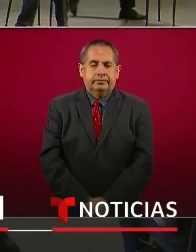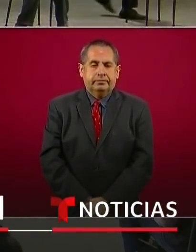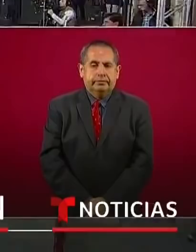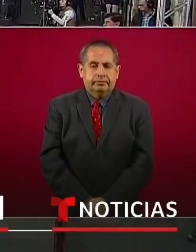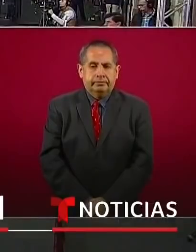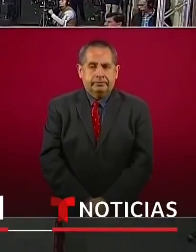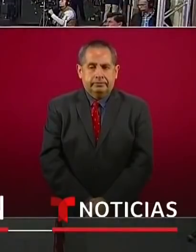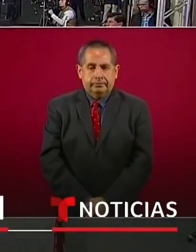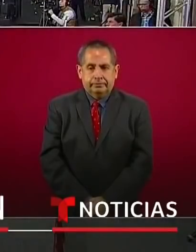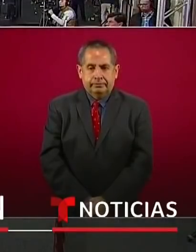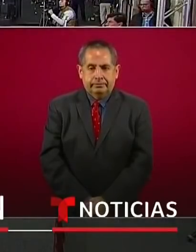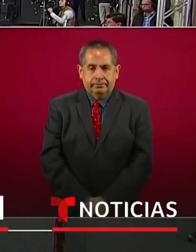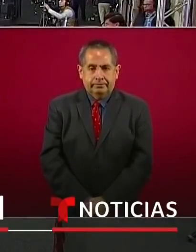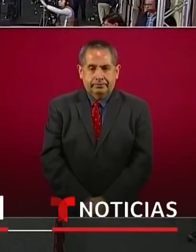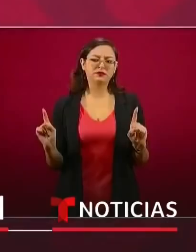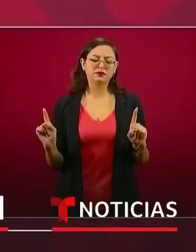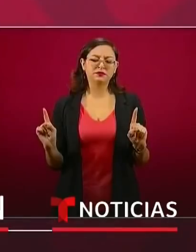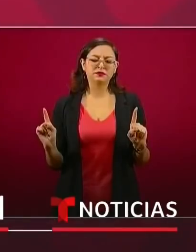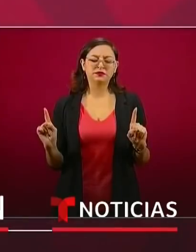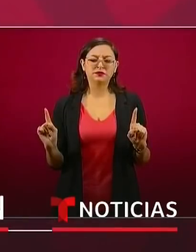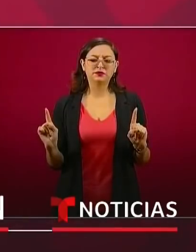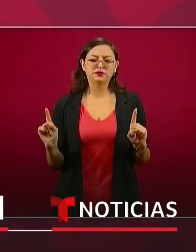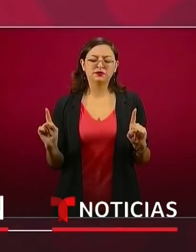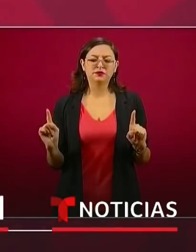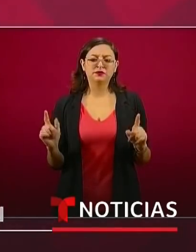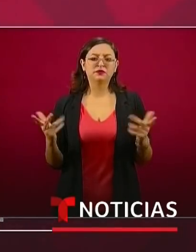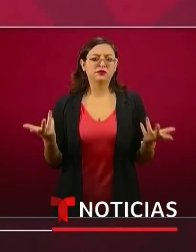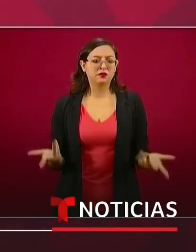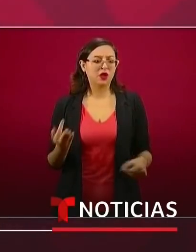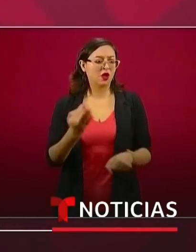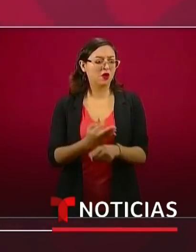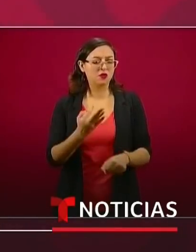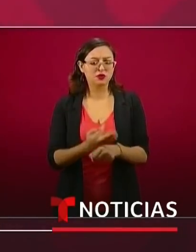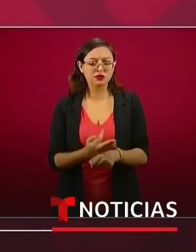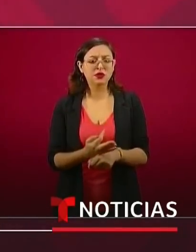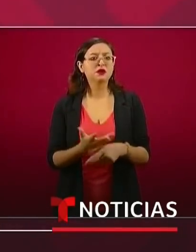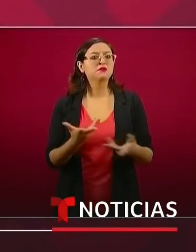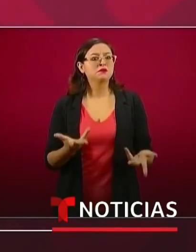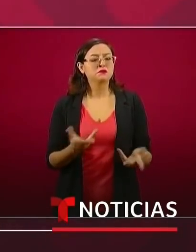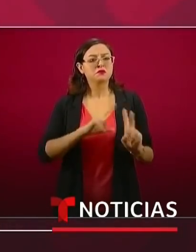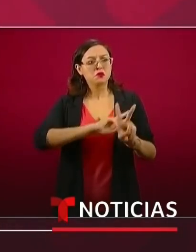defiende su primera gira internacional. Este encuentro nos ayuda.